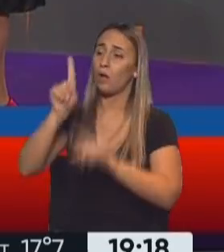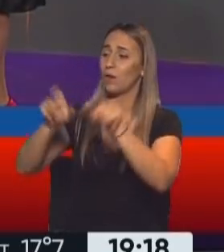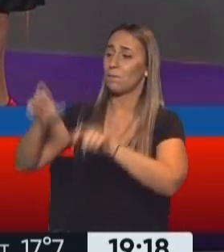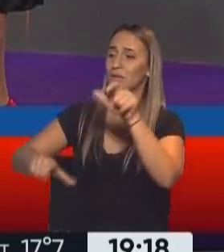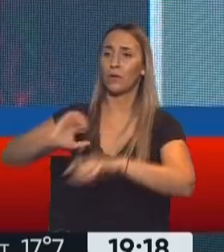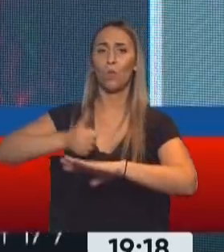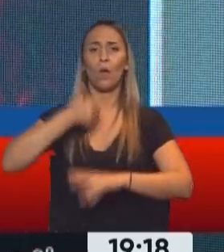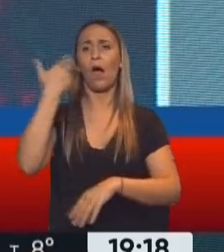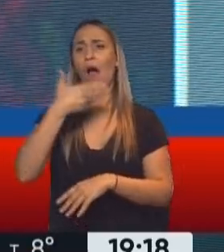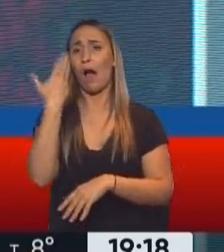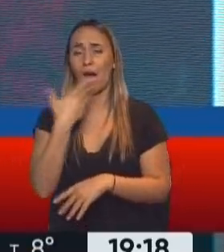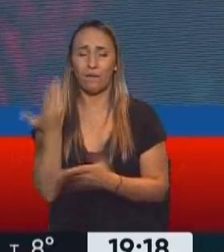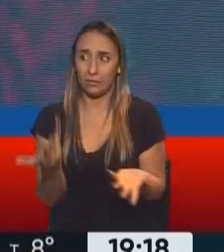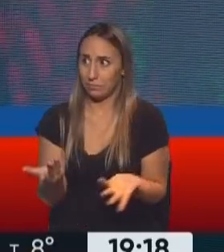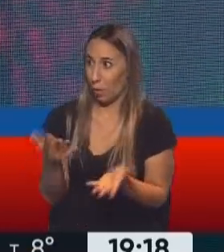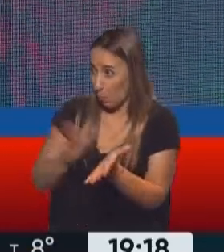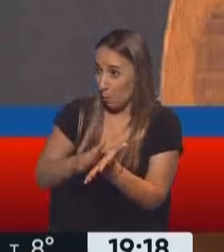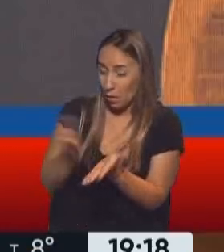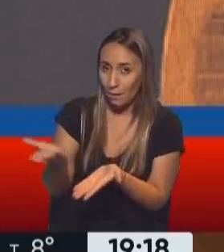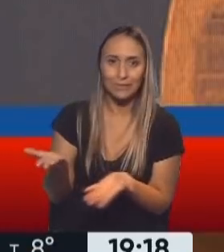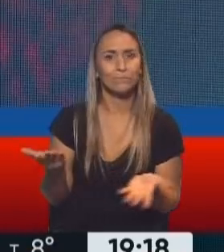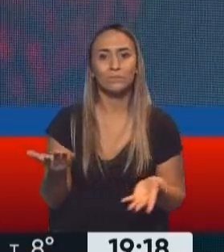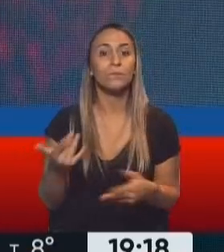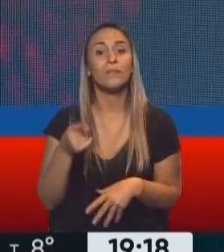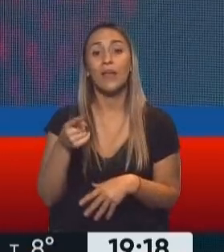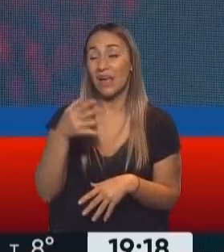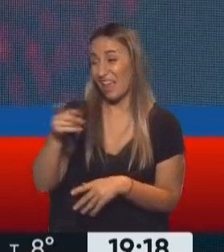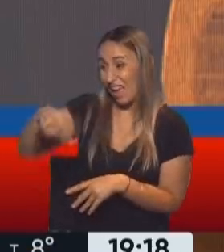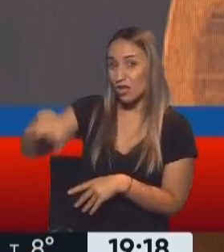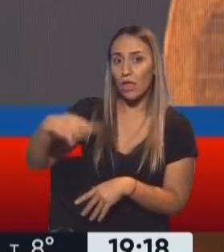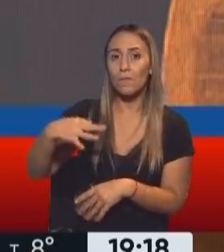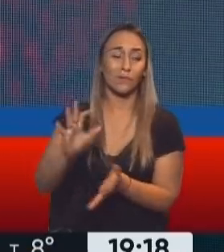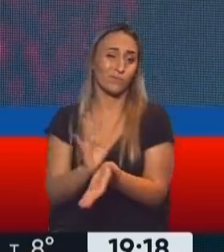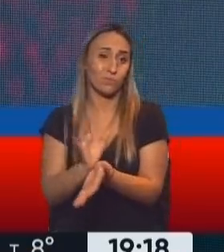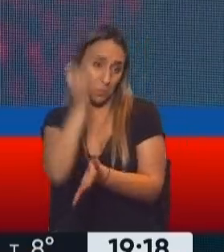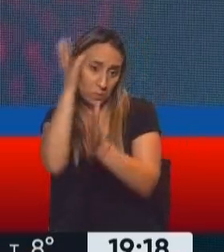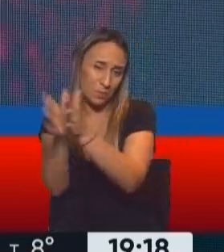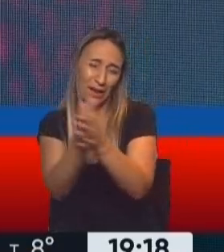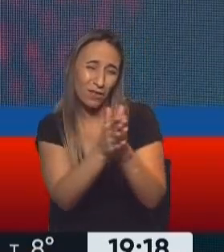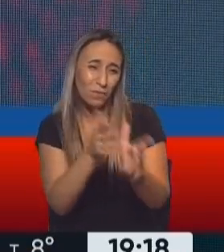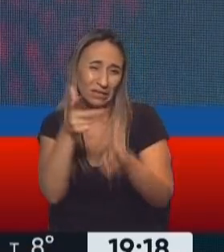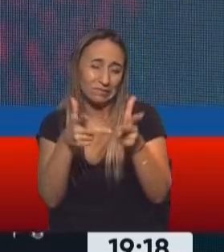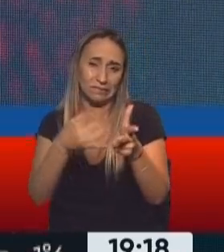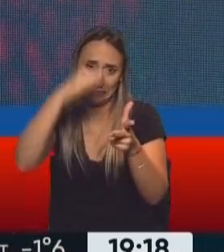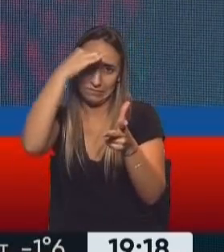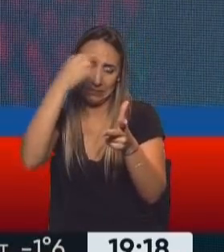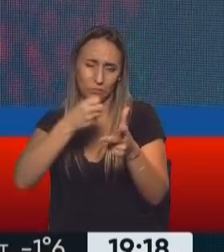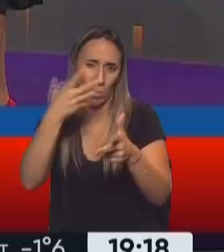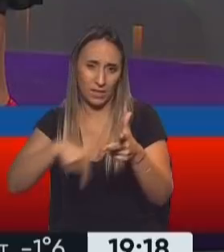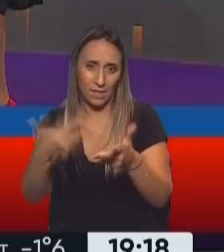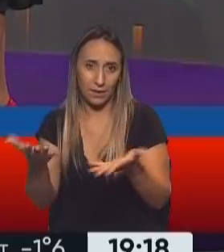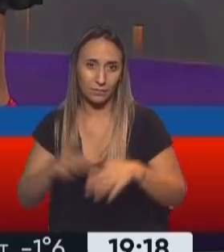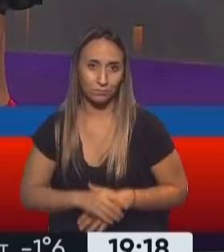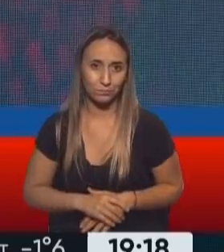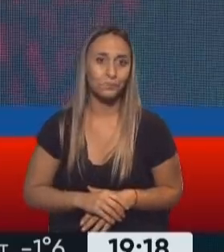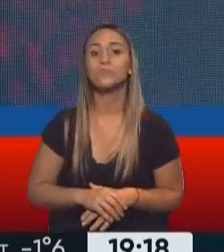Hemos escuchado cada cosa que sí, doctor, por eso... Deberían pedir perdón, por lo menos. Por lo menos, para que se den cuenta. Por supuesto, doctor.